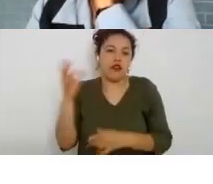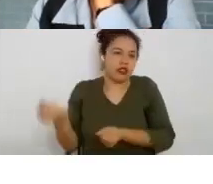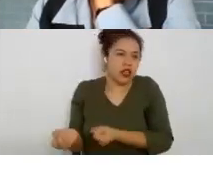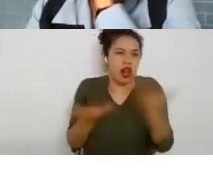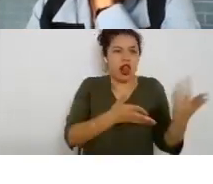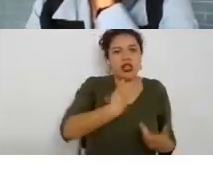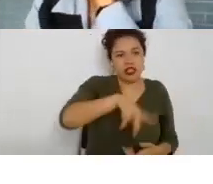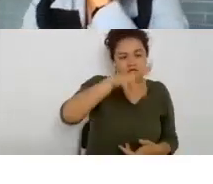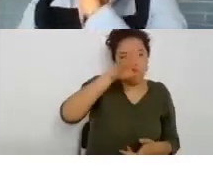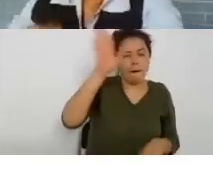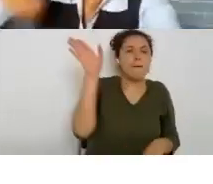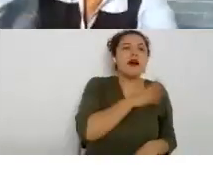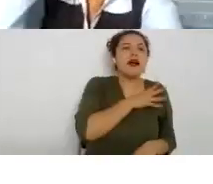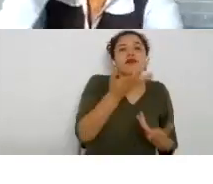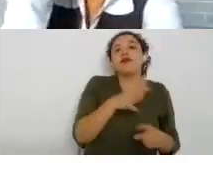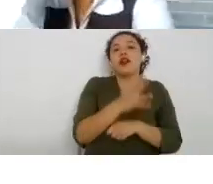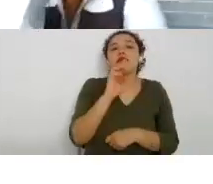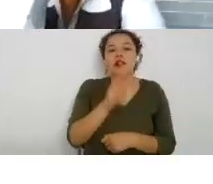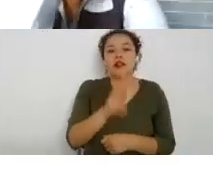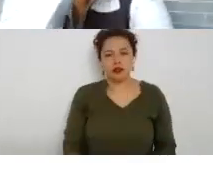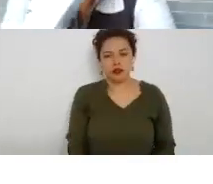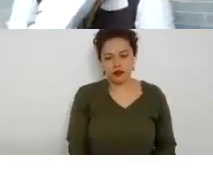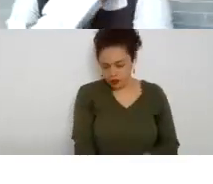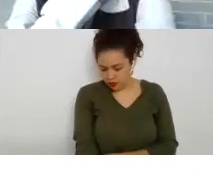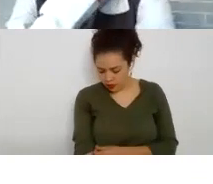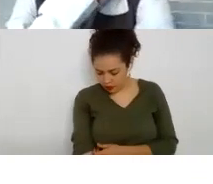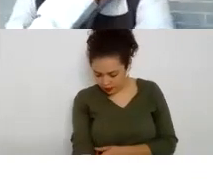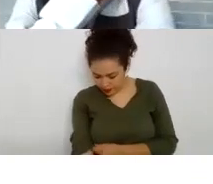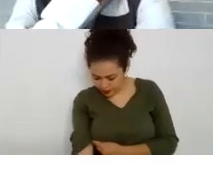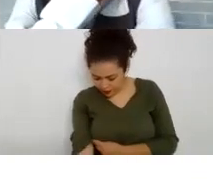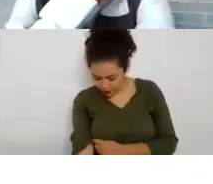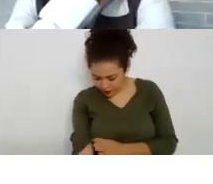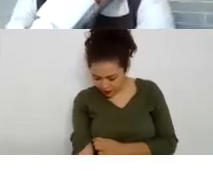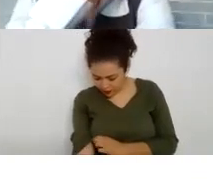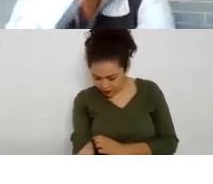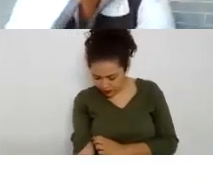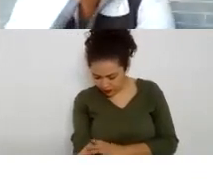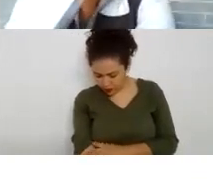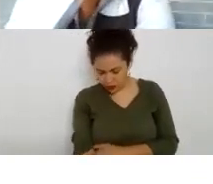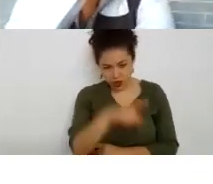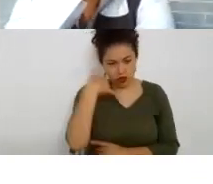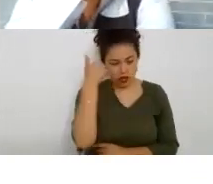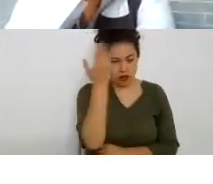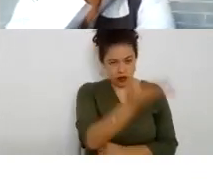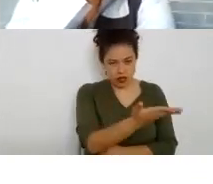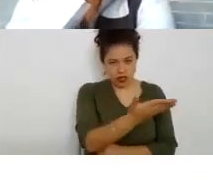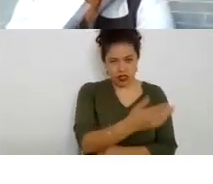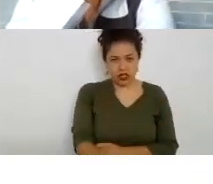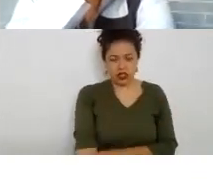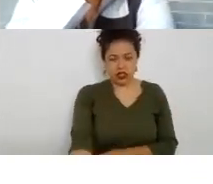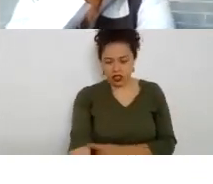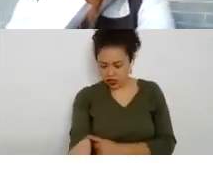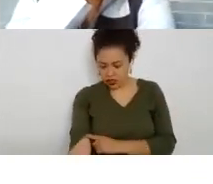Ahí, ¿qué sería lo mejor? En este caso, usted solicitó el apoyo. Lo que podría hacer es dar